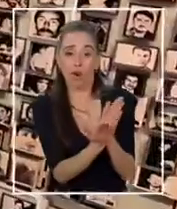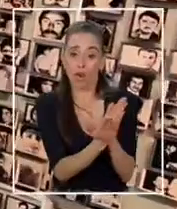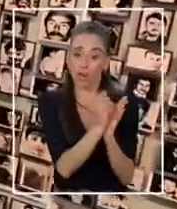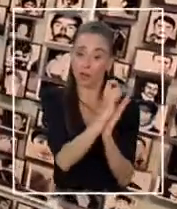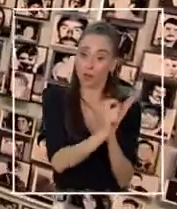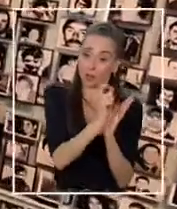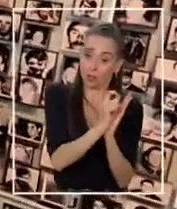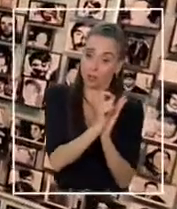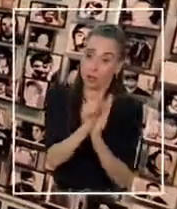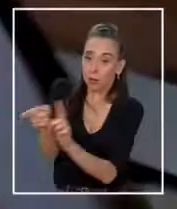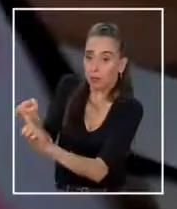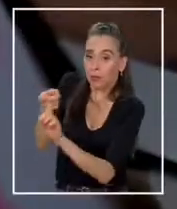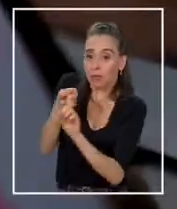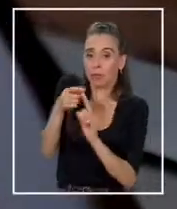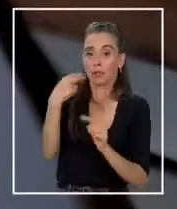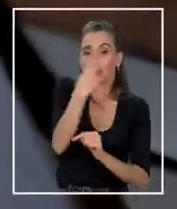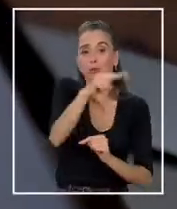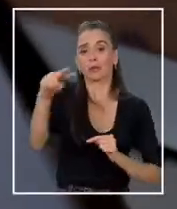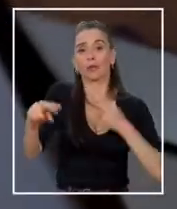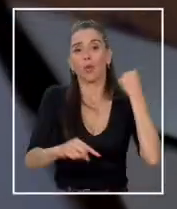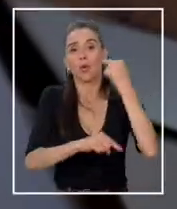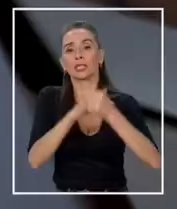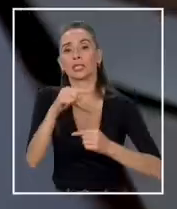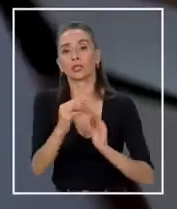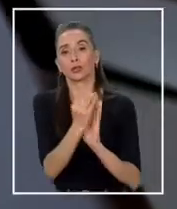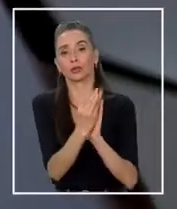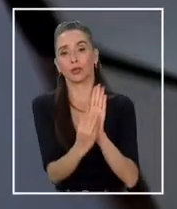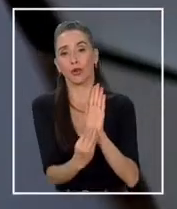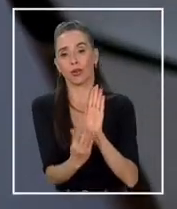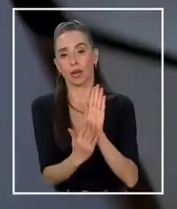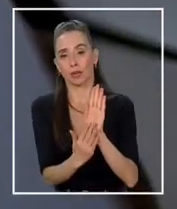busca recoger sus historias.